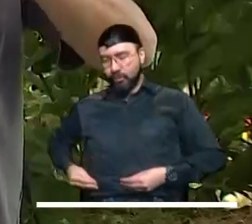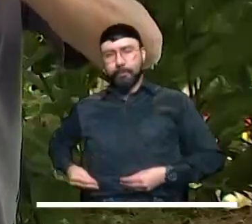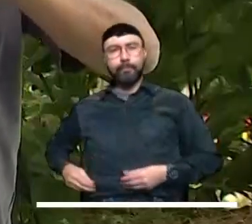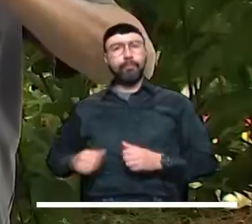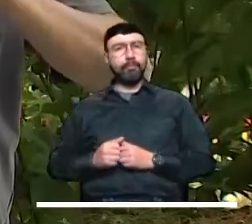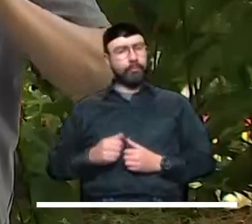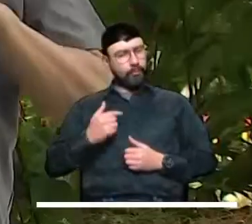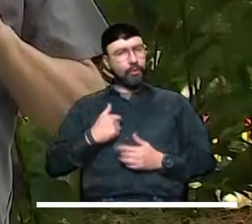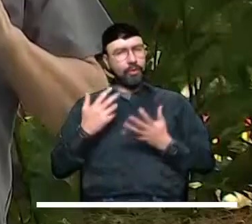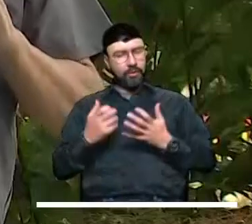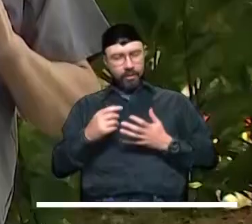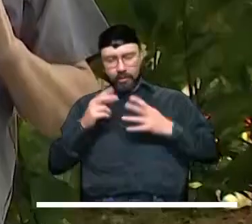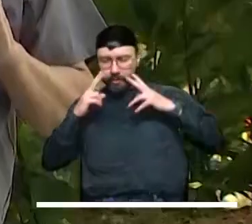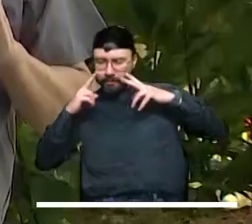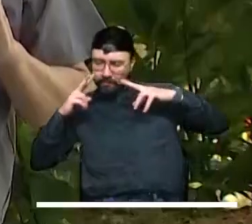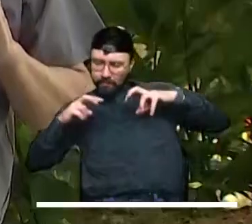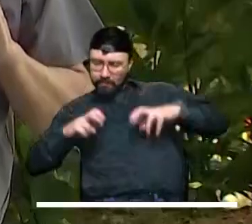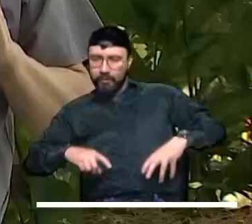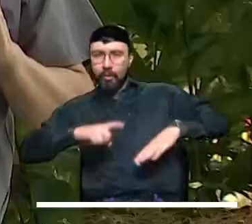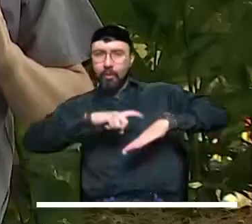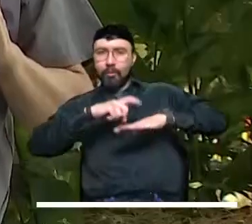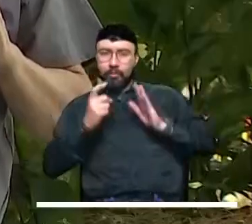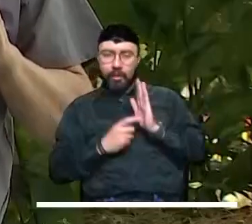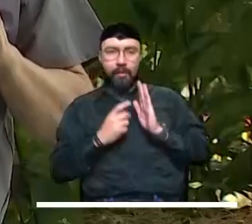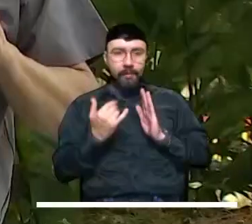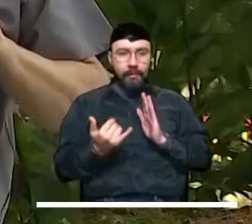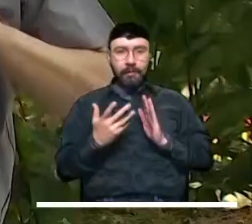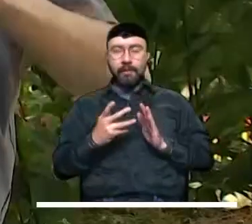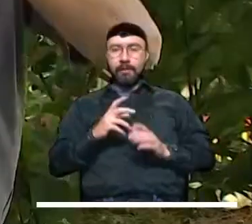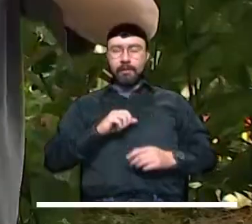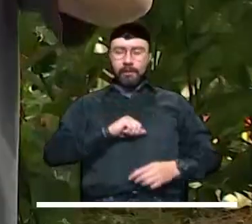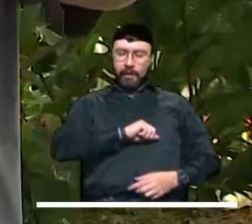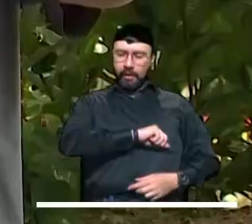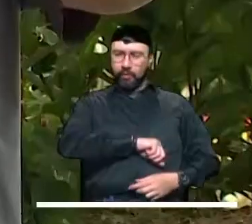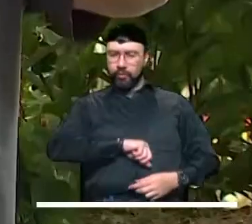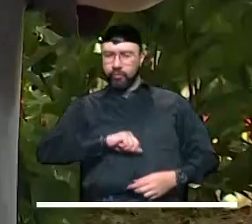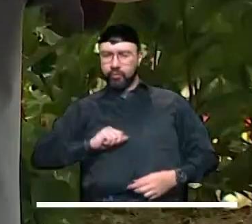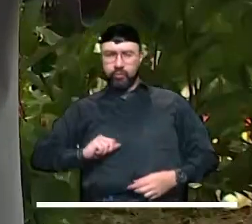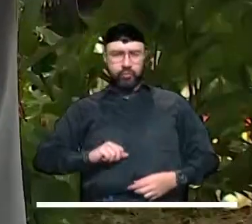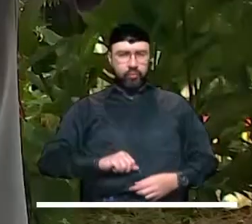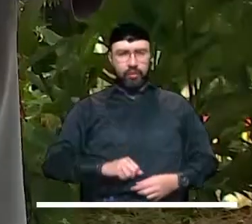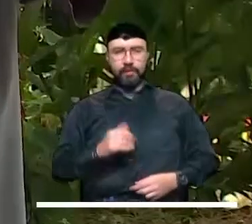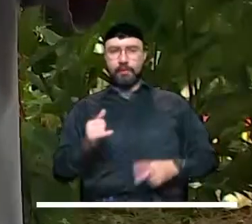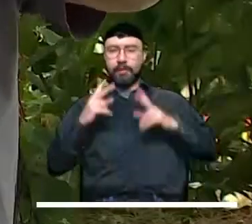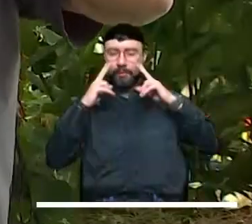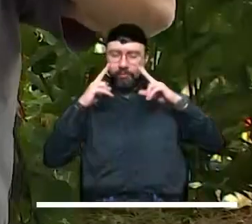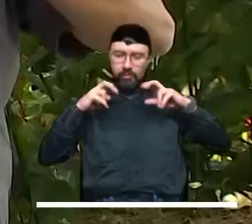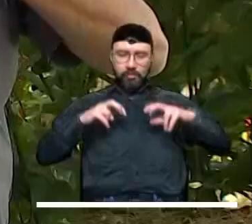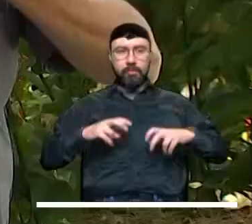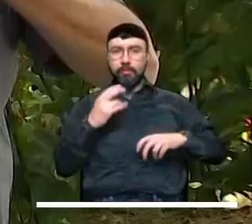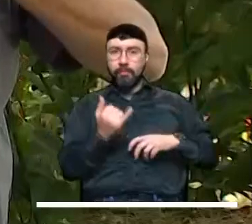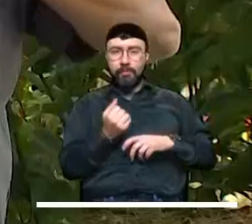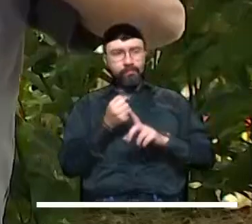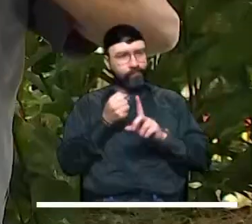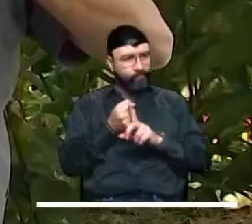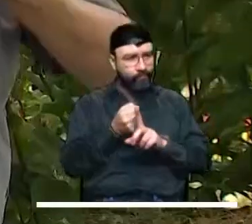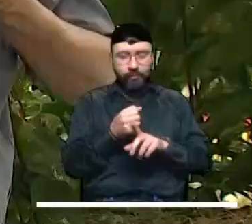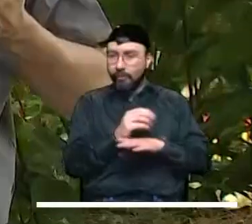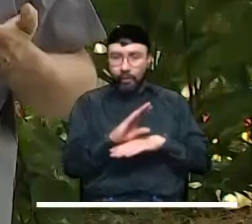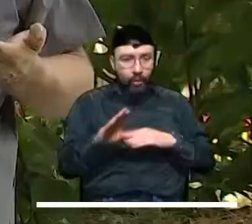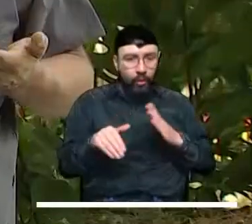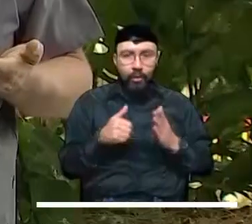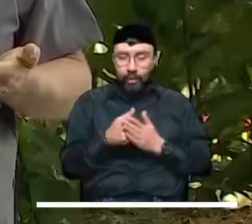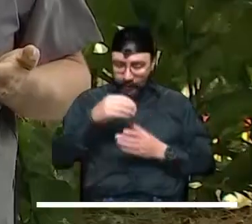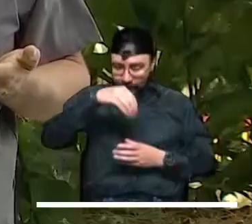sea integral, una ecografía con un barrido que haga énfasis en todos los órganos,